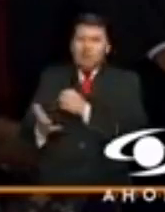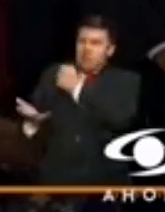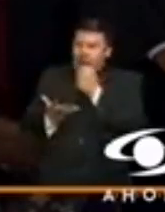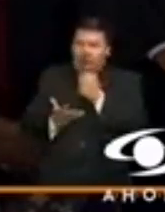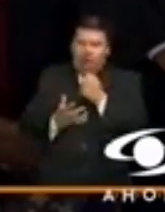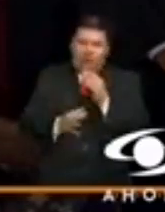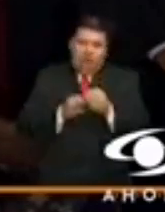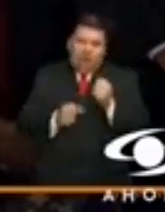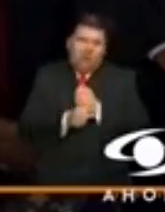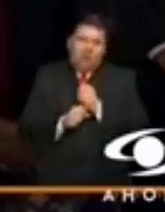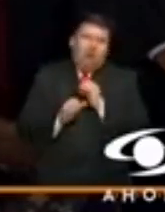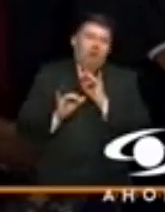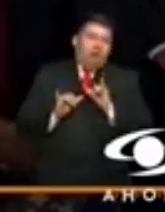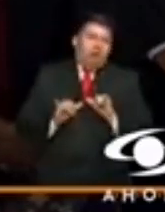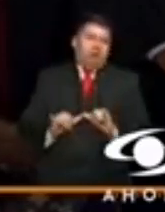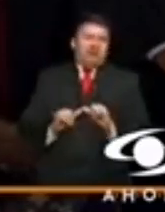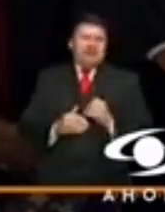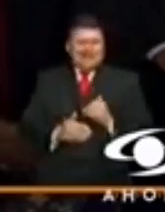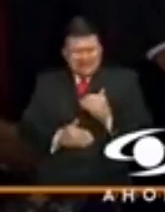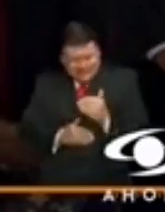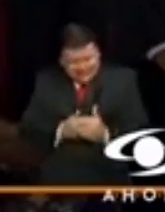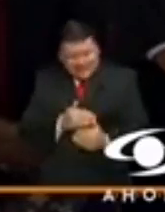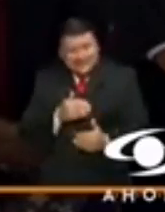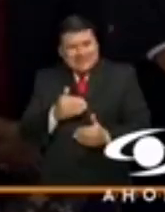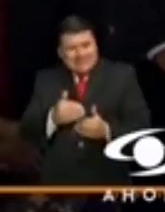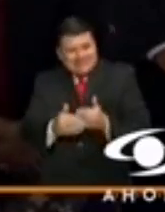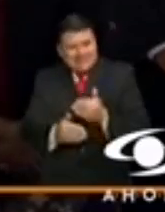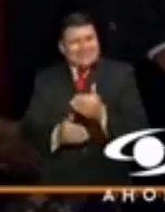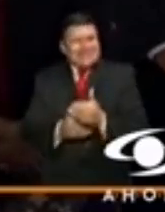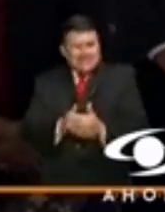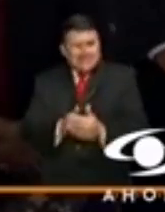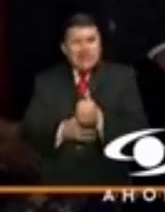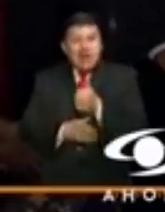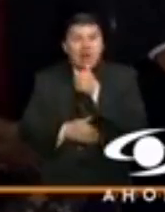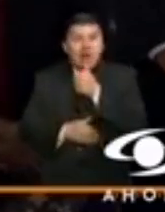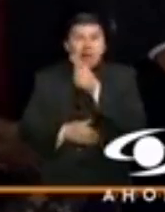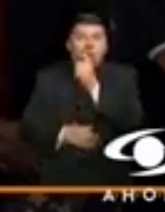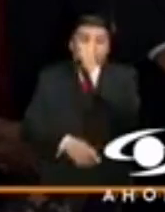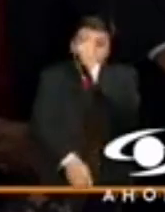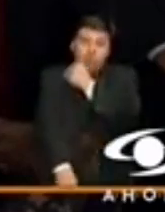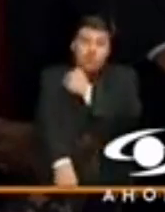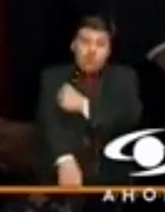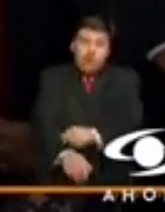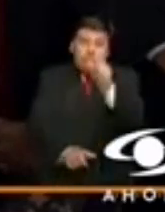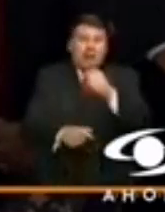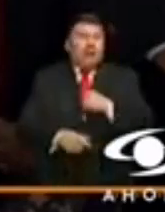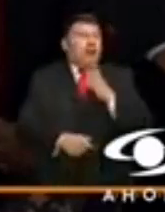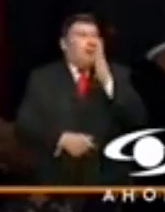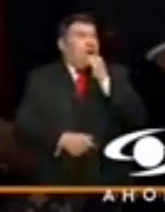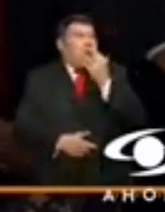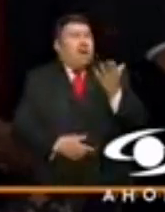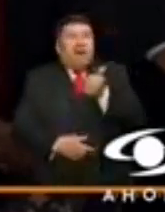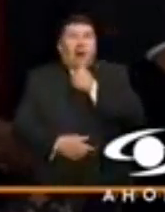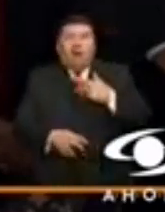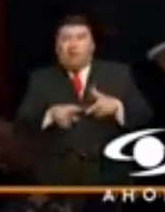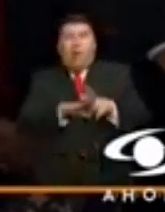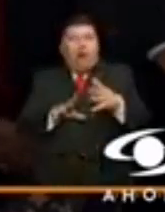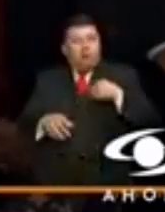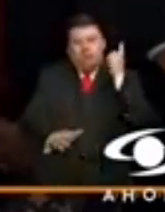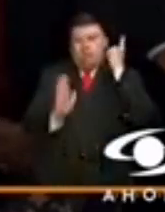proteger empleos. Avanzamos en la conexión de agua para 1 millón de personas sin costo